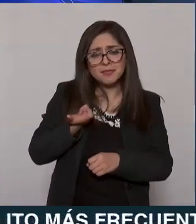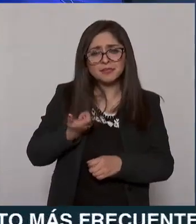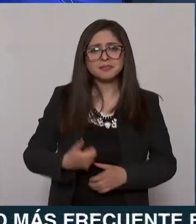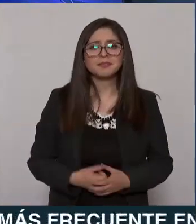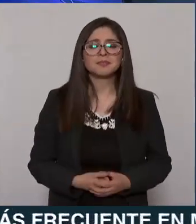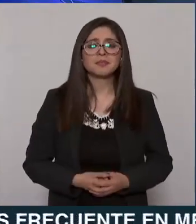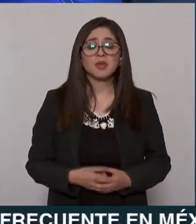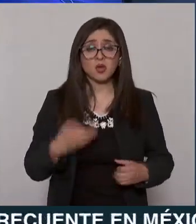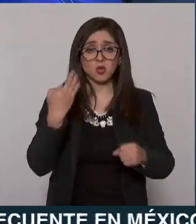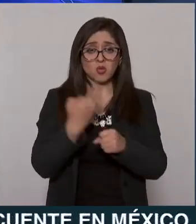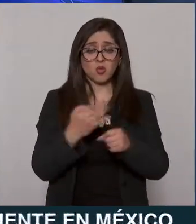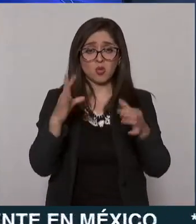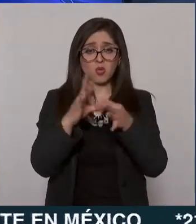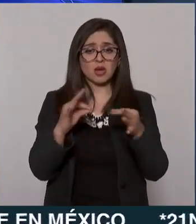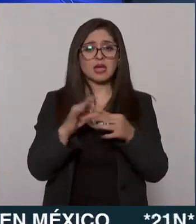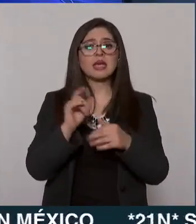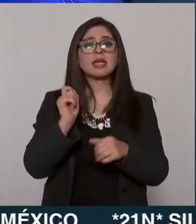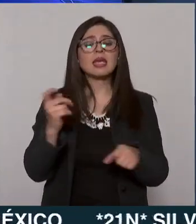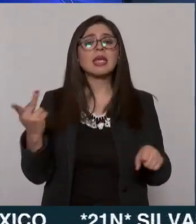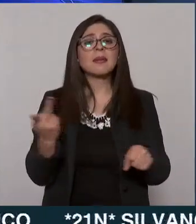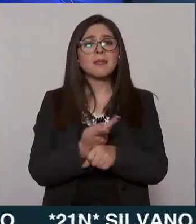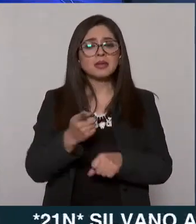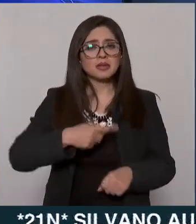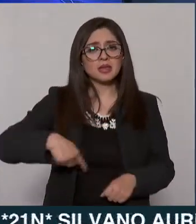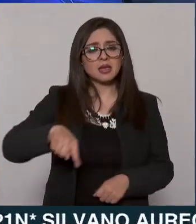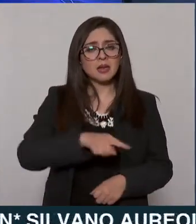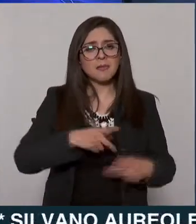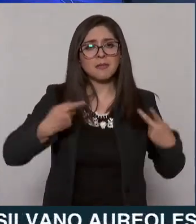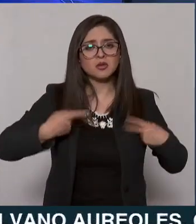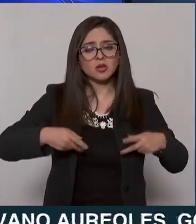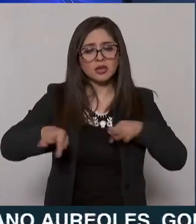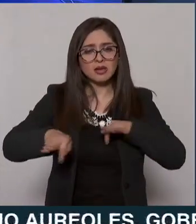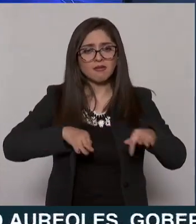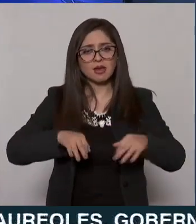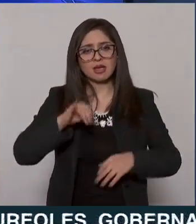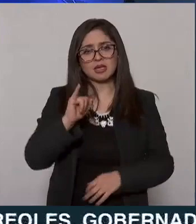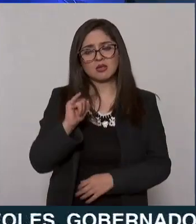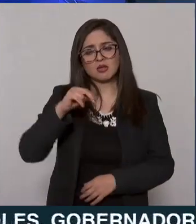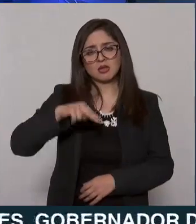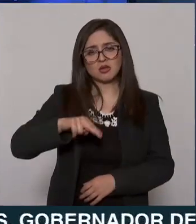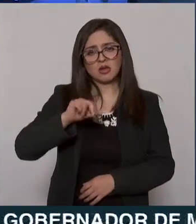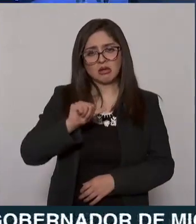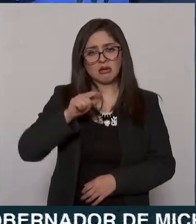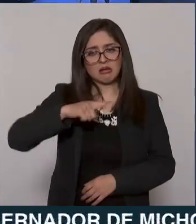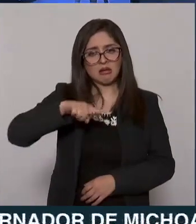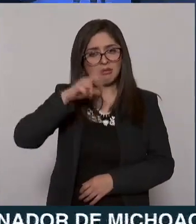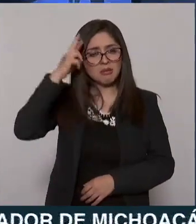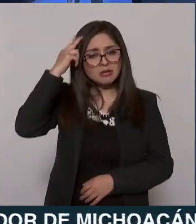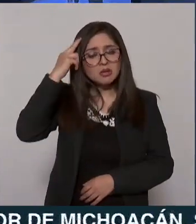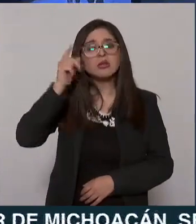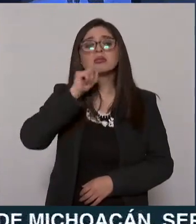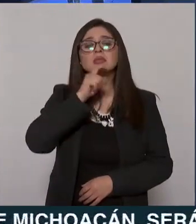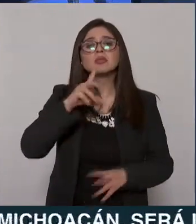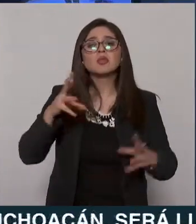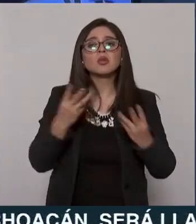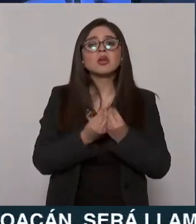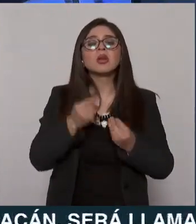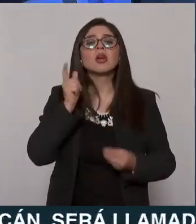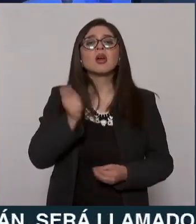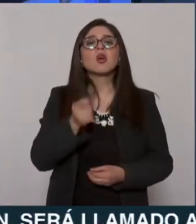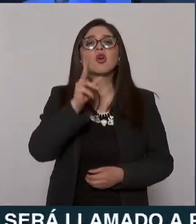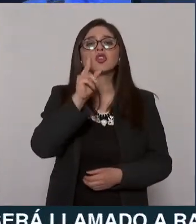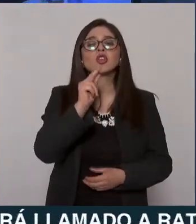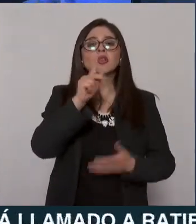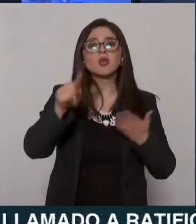Y justo para hablarnos de esta situación que afecta a los colaboradores del Instituto Nacional de Bellas Artes y Literatura, que tiene paralizados a más de